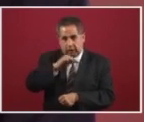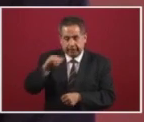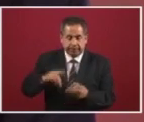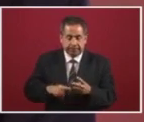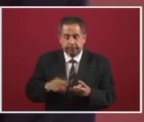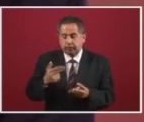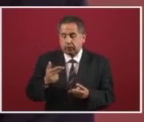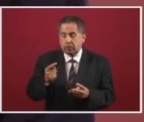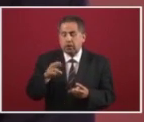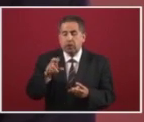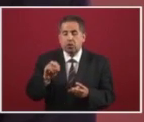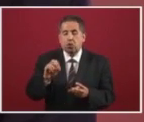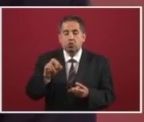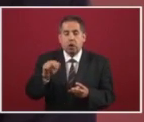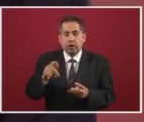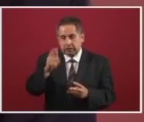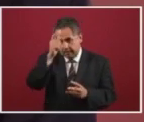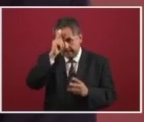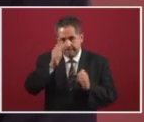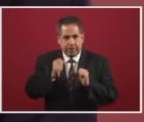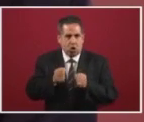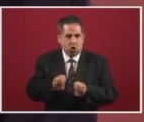Humberto Suárez, piloto;